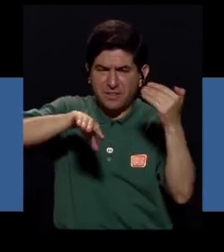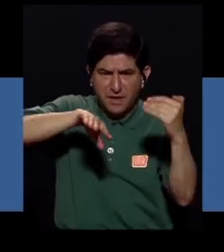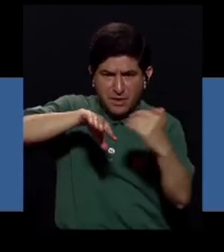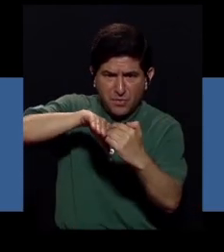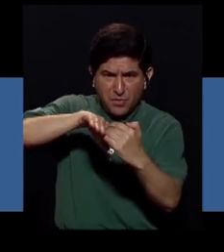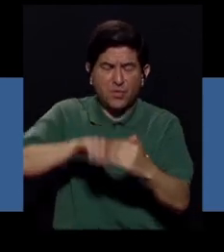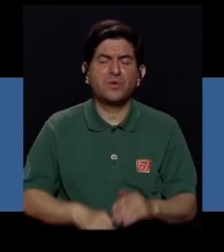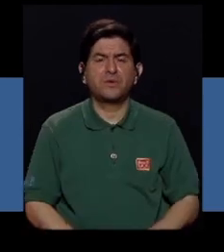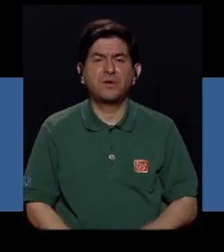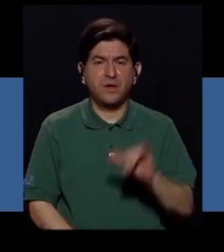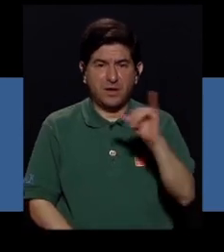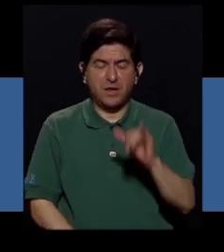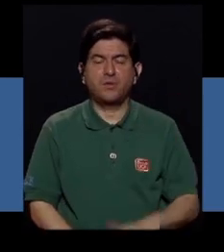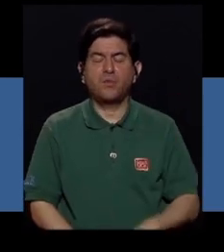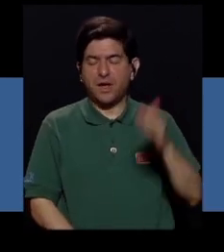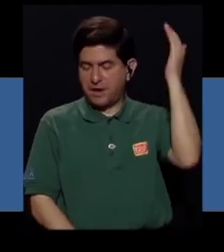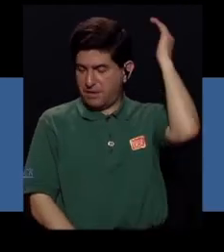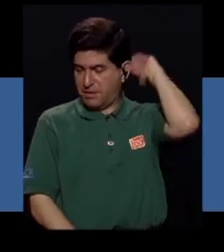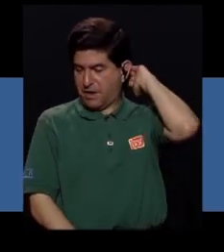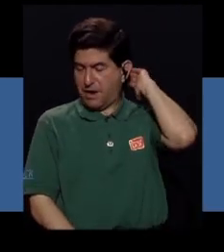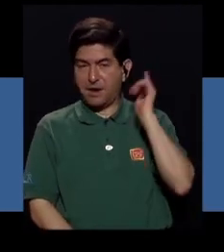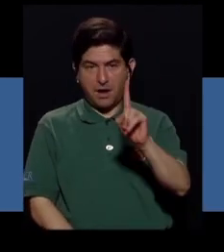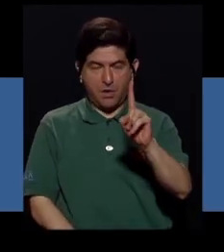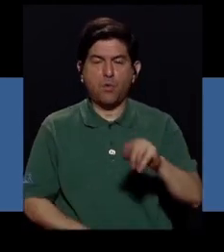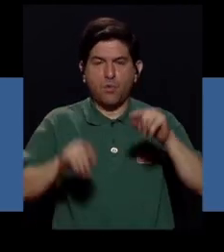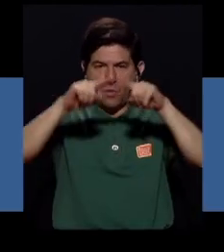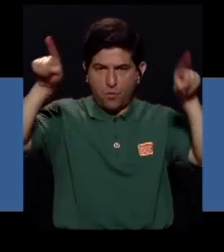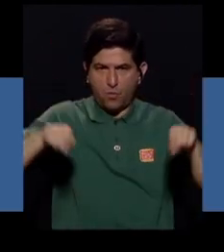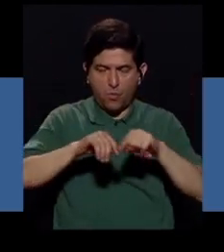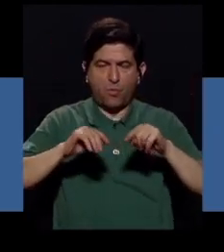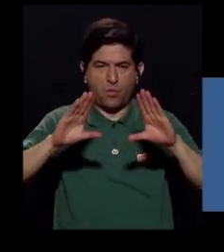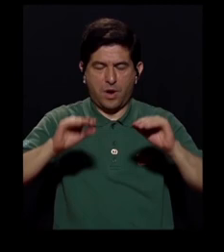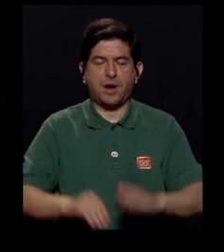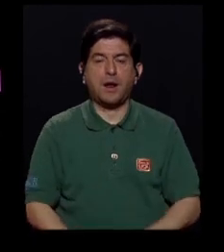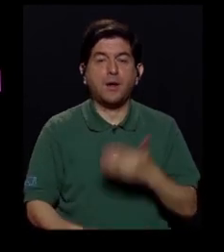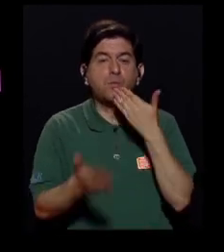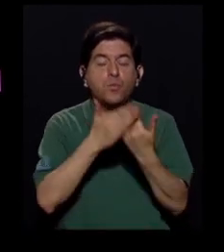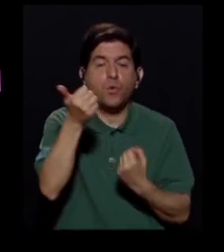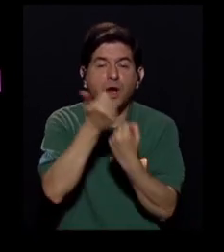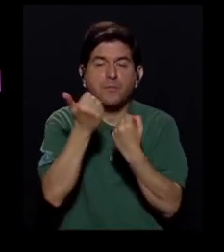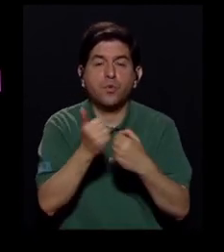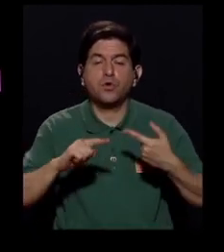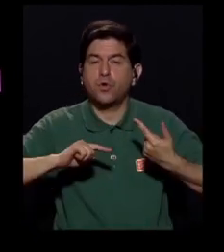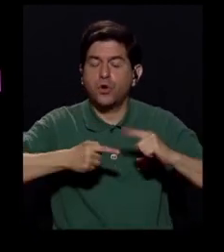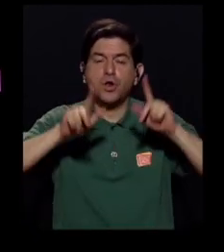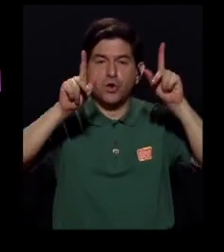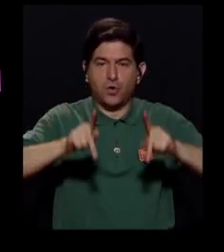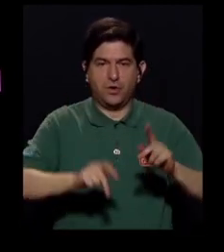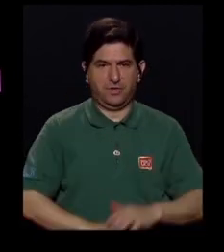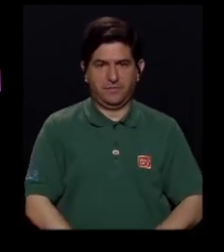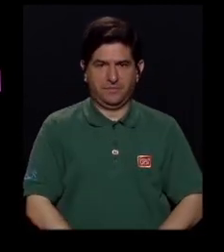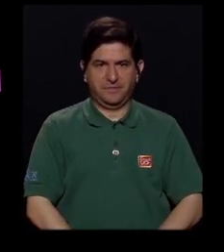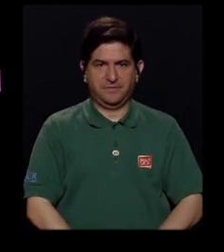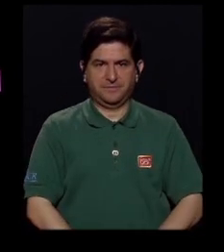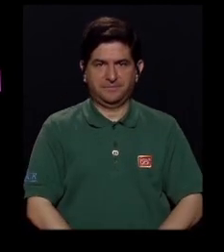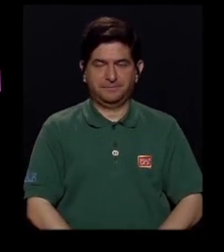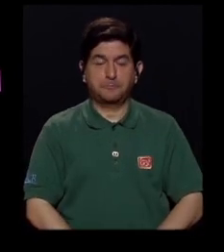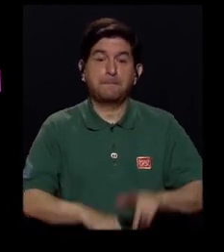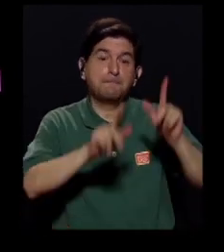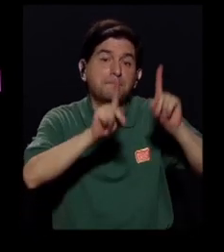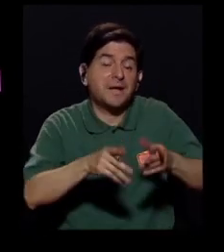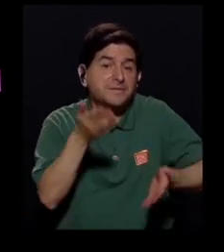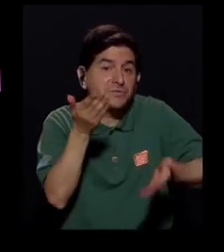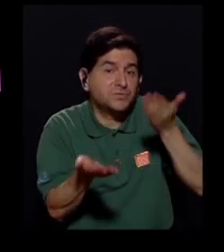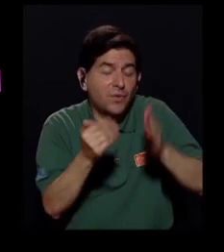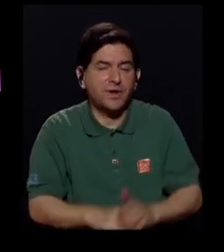colocar también una almohada sobre la cabeza para que ésta tenga un buen apoyo y no vaya a causarle dolor a la persona. Si la